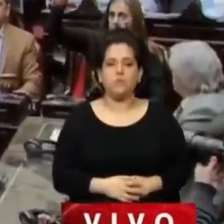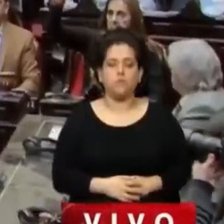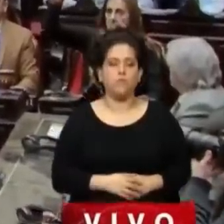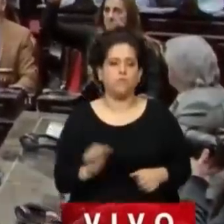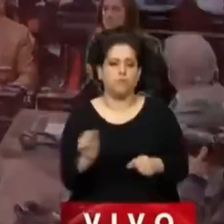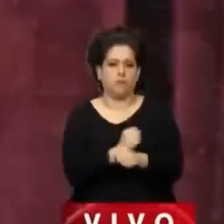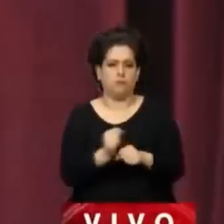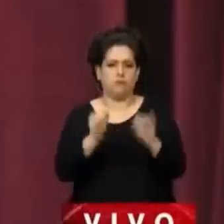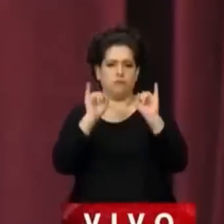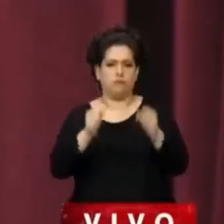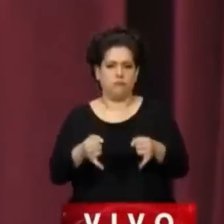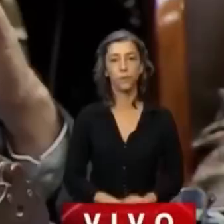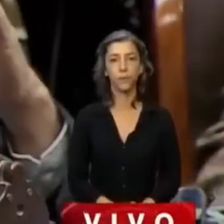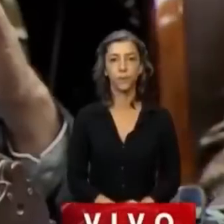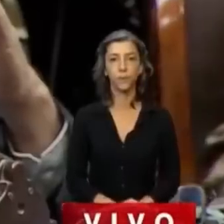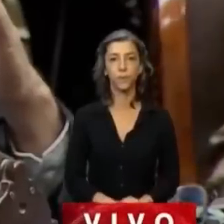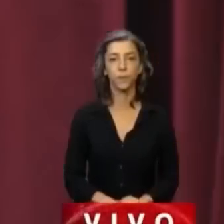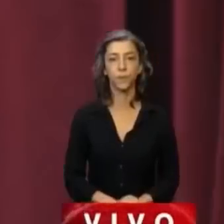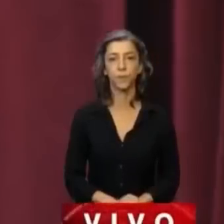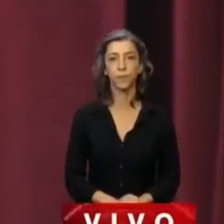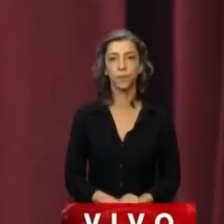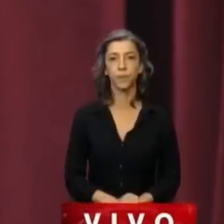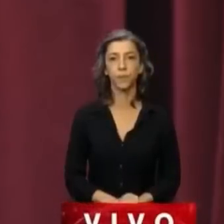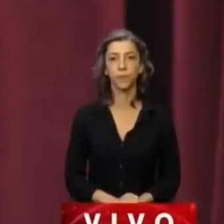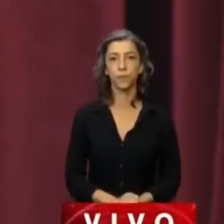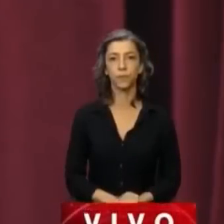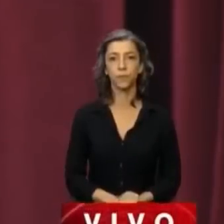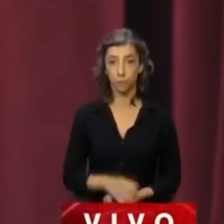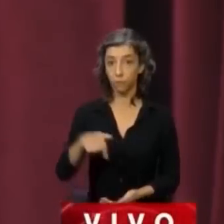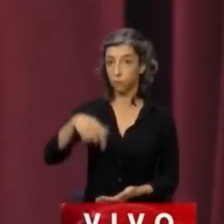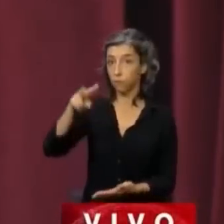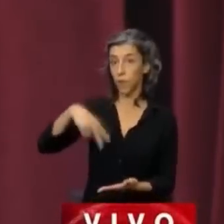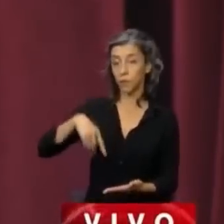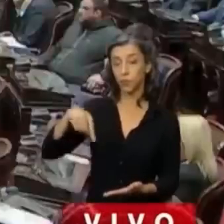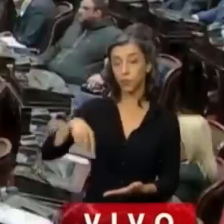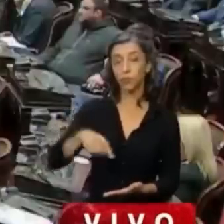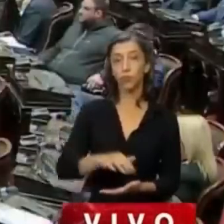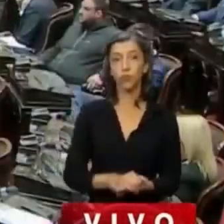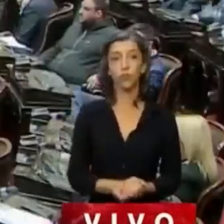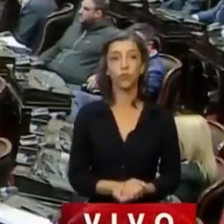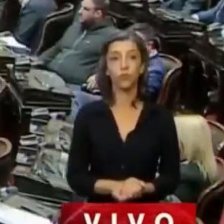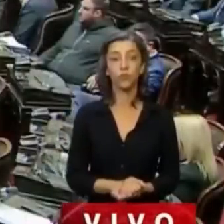Resulta afirmativa. Lo leemos en este instante.